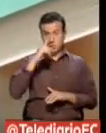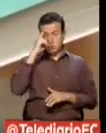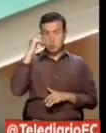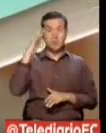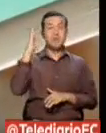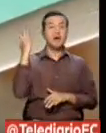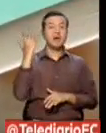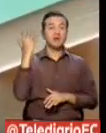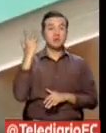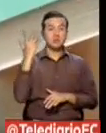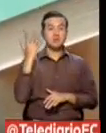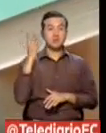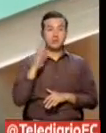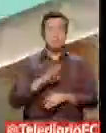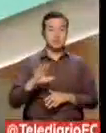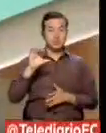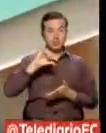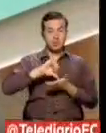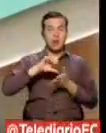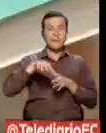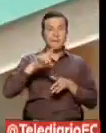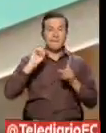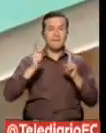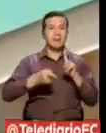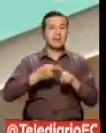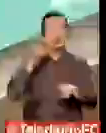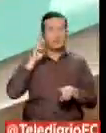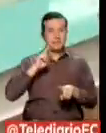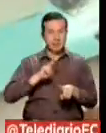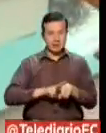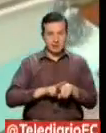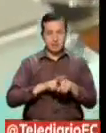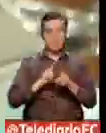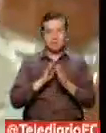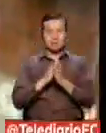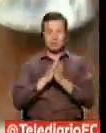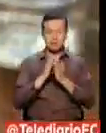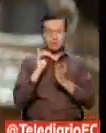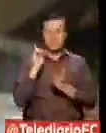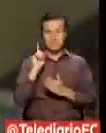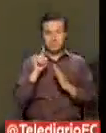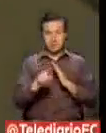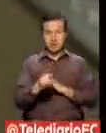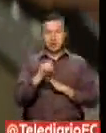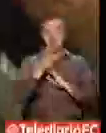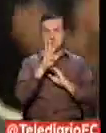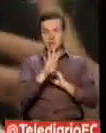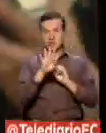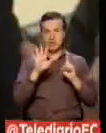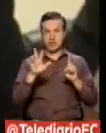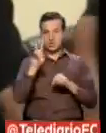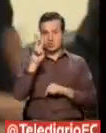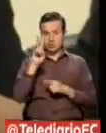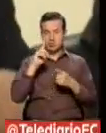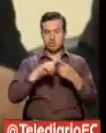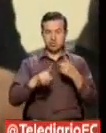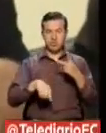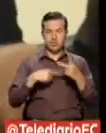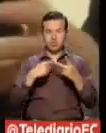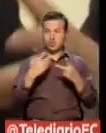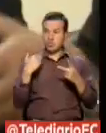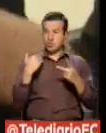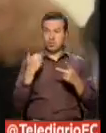La ciudad y los perros, que fue su primera novela escrita en 1962, y La llamada de la tribu, que constituye su más